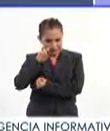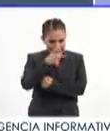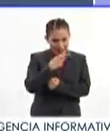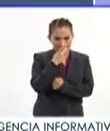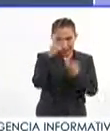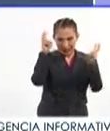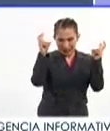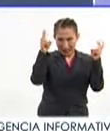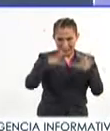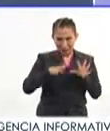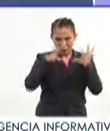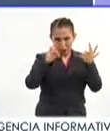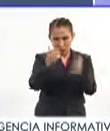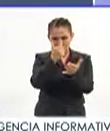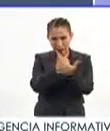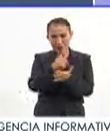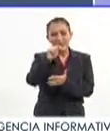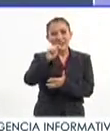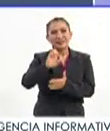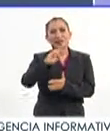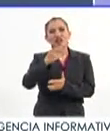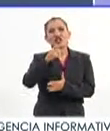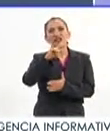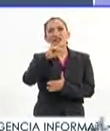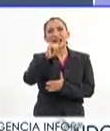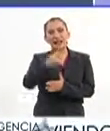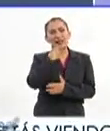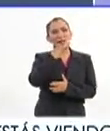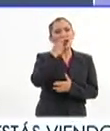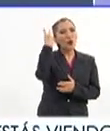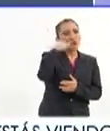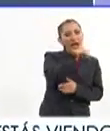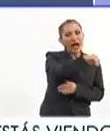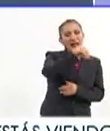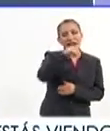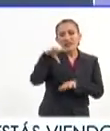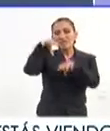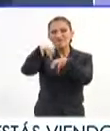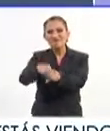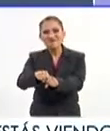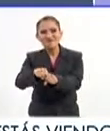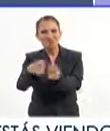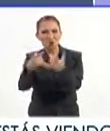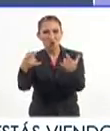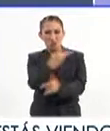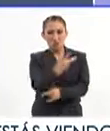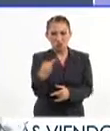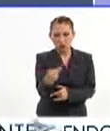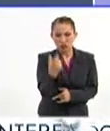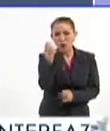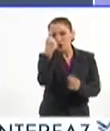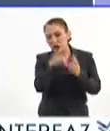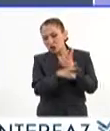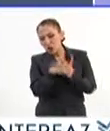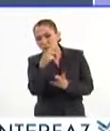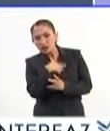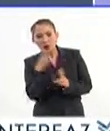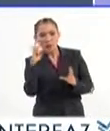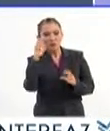tema de la fundación de Tenochtitlan, pues son historias de migración y conquista, que en parte retoman varios aspectos